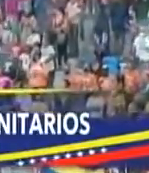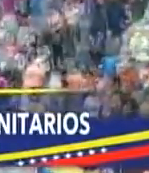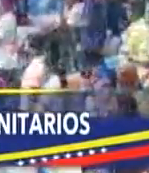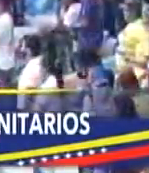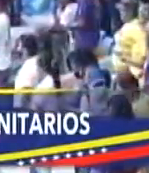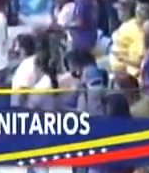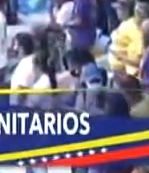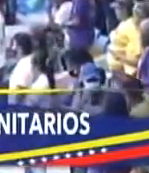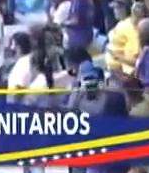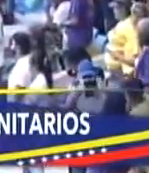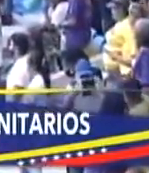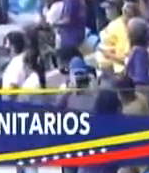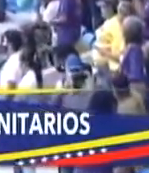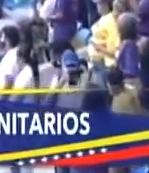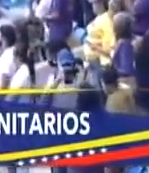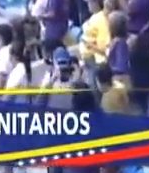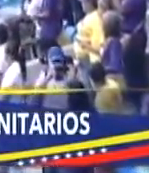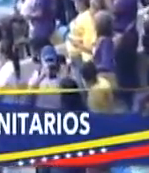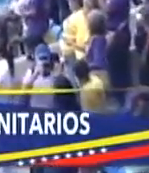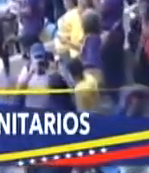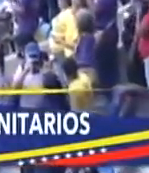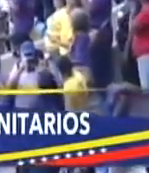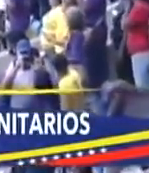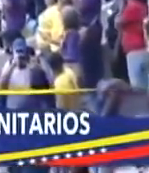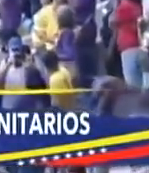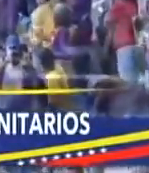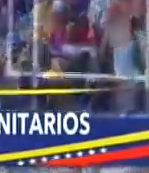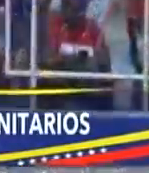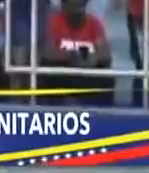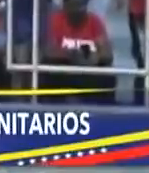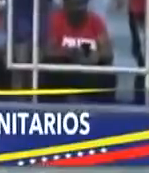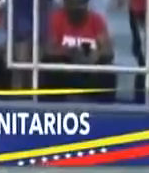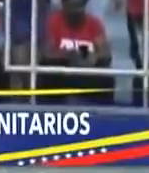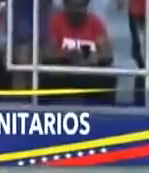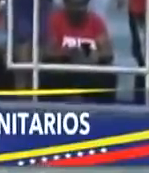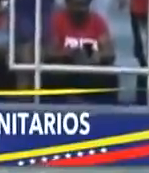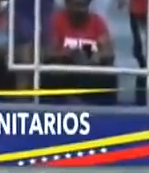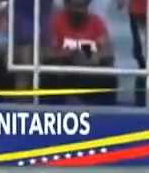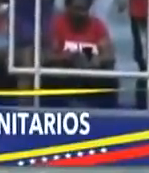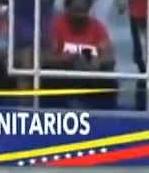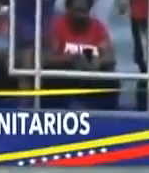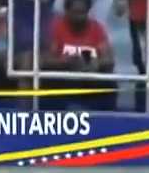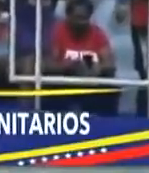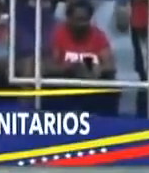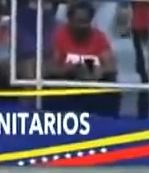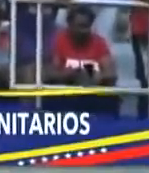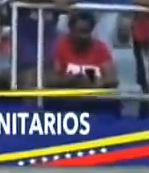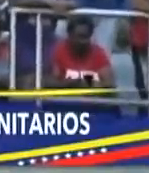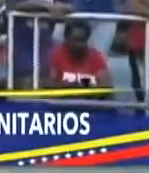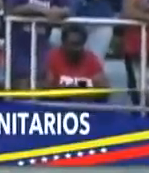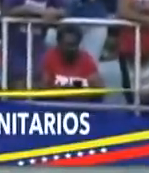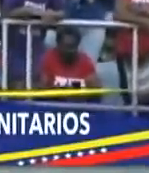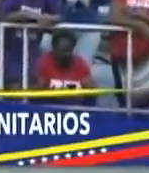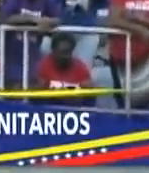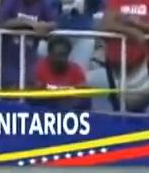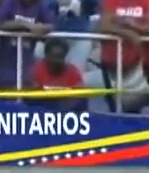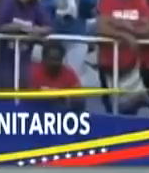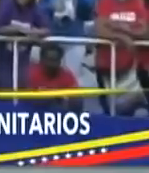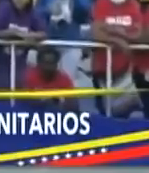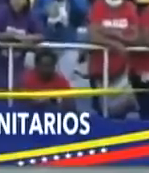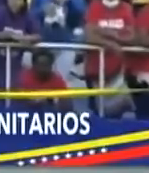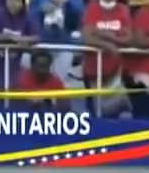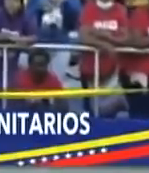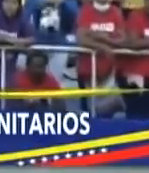nuevos modelos económicos, sociales y culturales para dar entonces ese paso hacia la